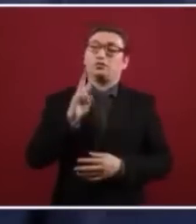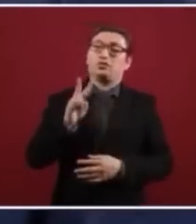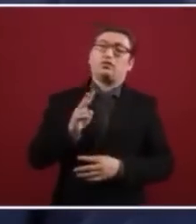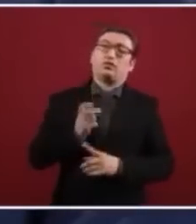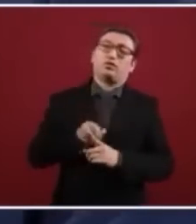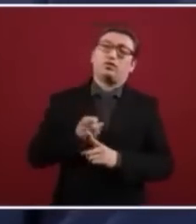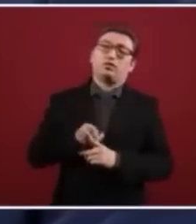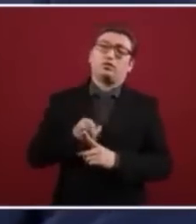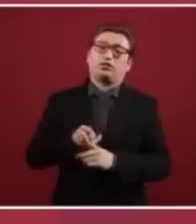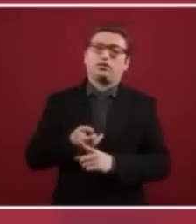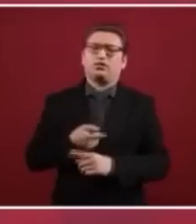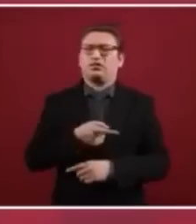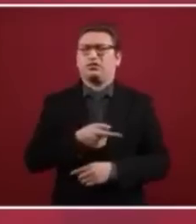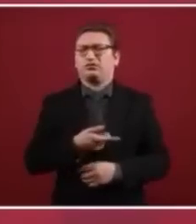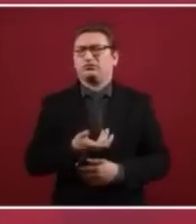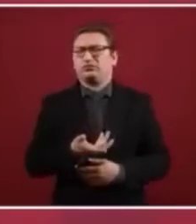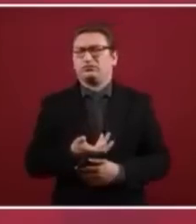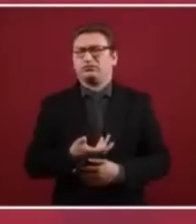¿sí?,